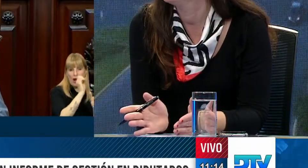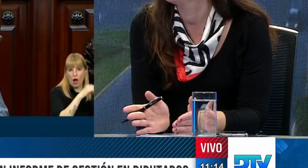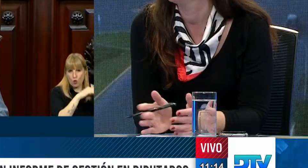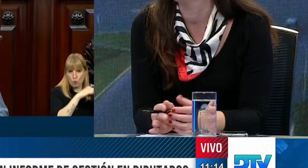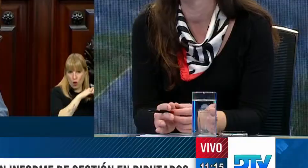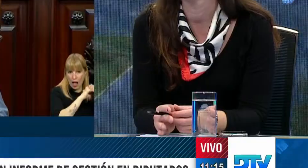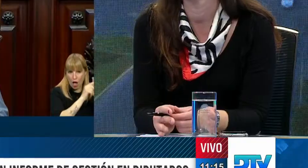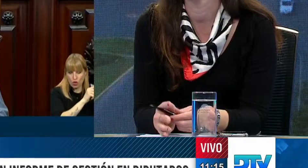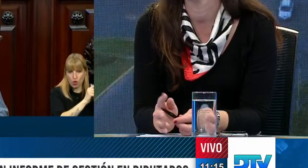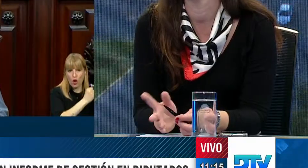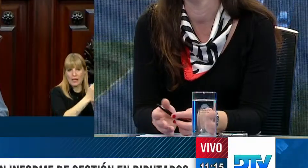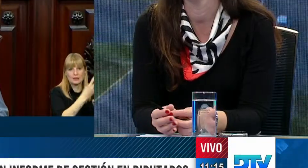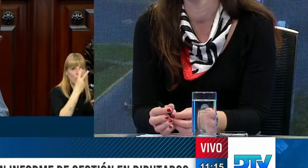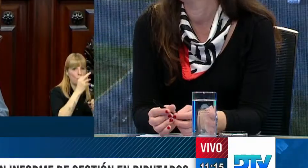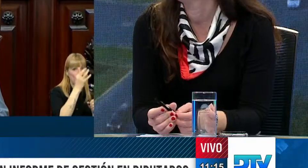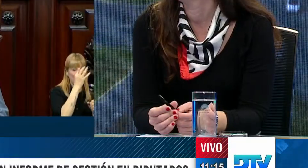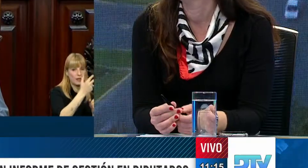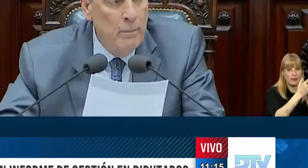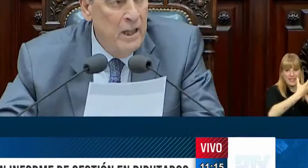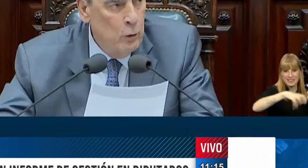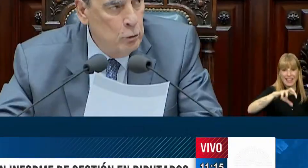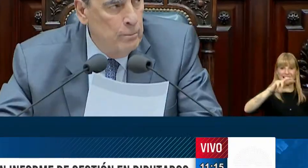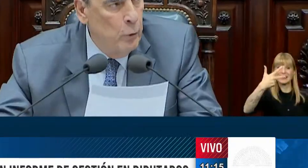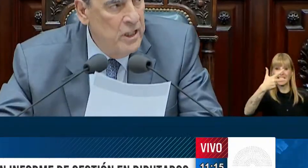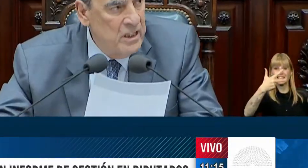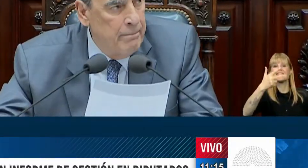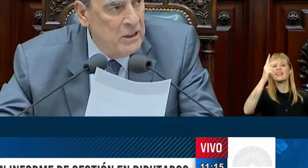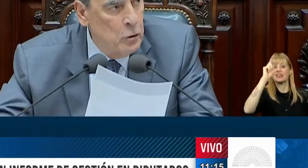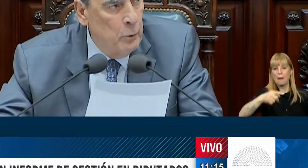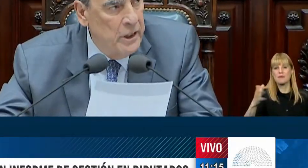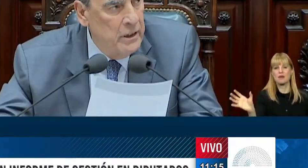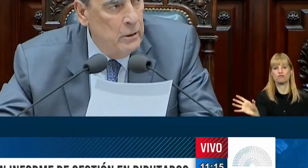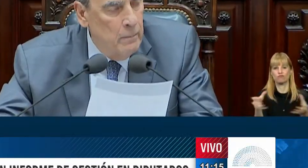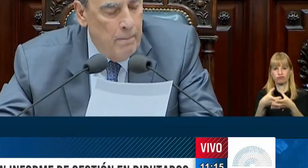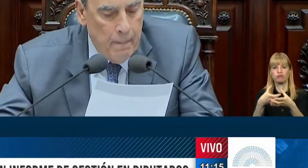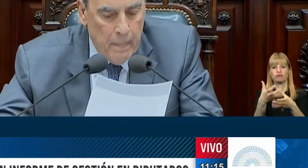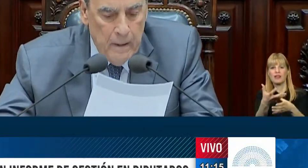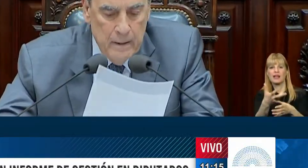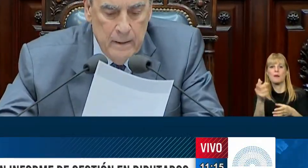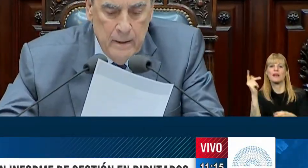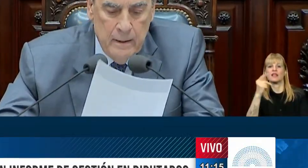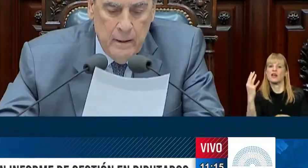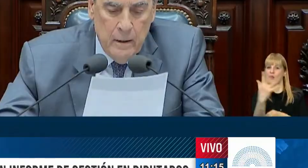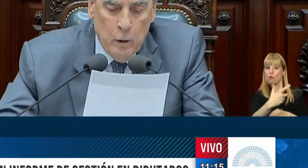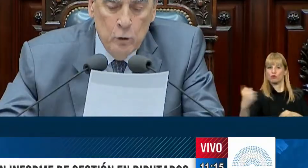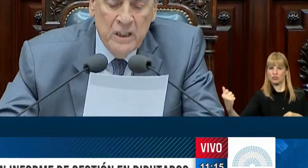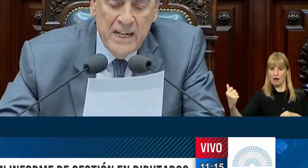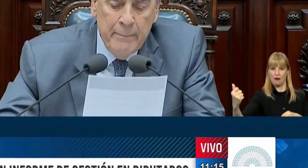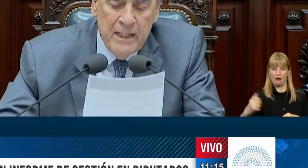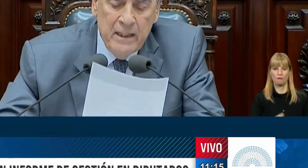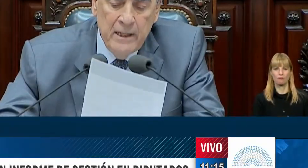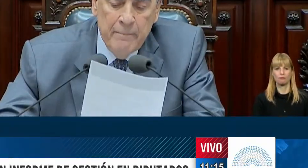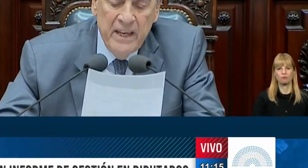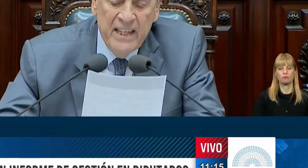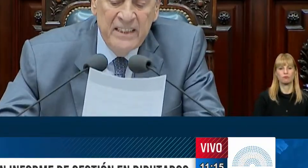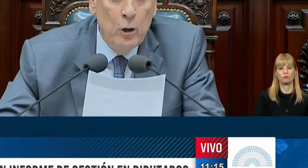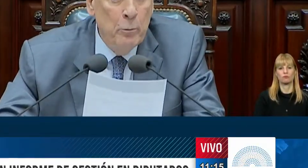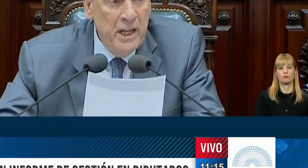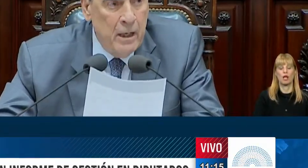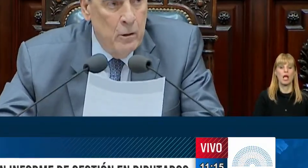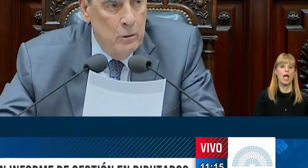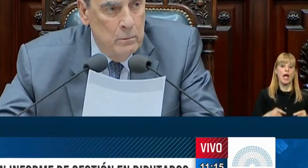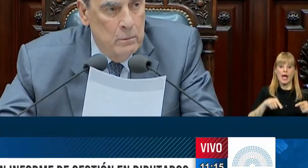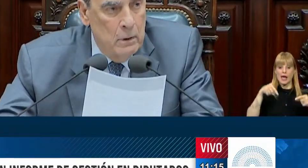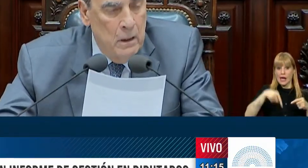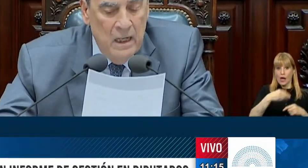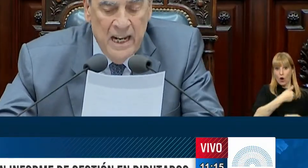No, tampoco a una totalmente. interpelación. Y Pero lo bueno, otro que tiene que ver con que, bueno, a mí te digo ayer, porque viste que estos momentos cuando viene